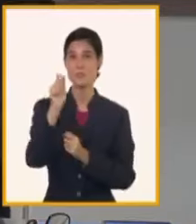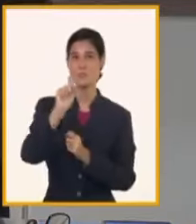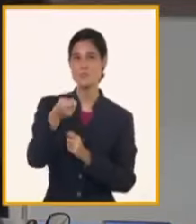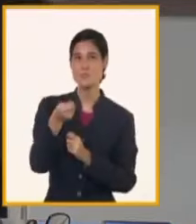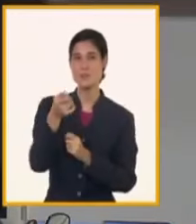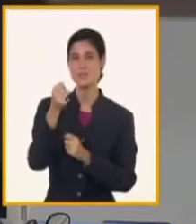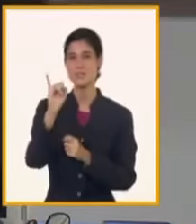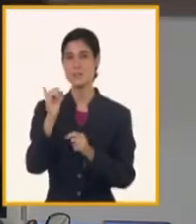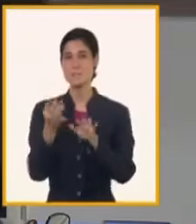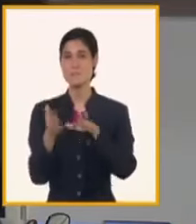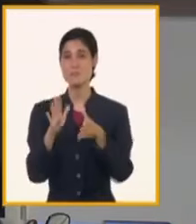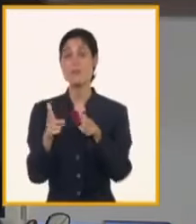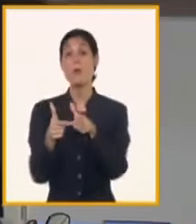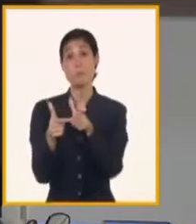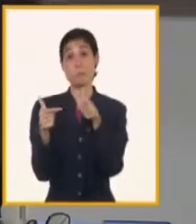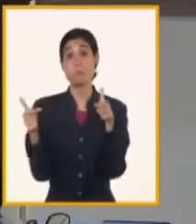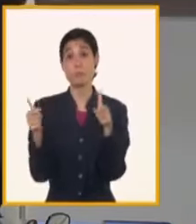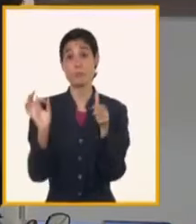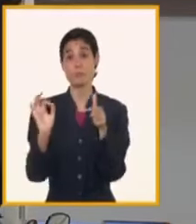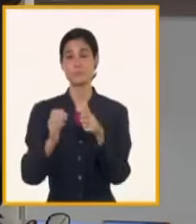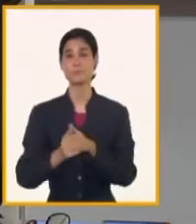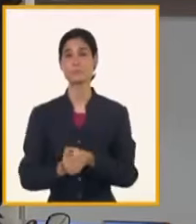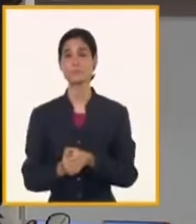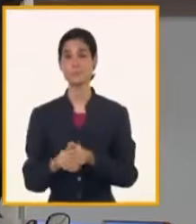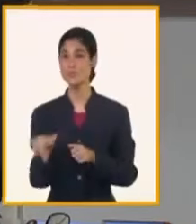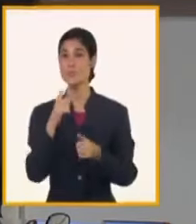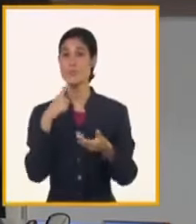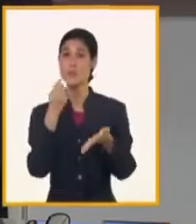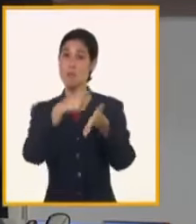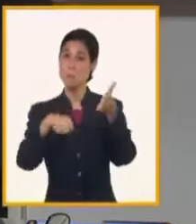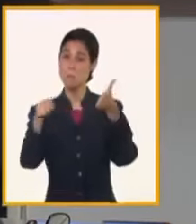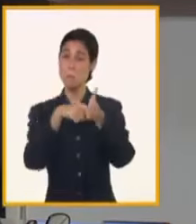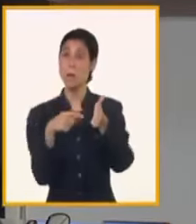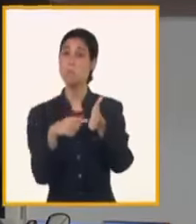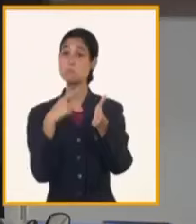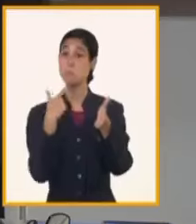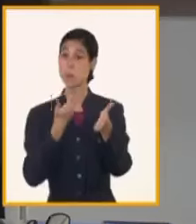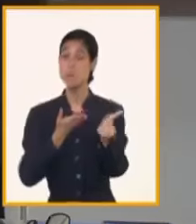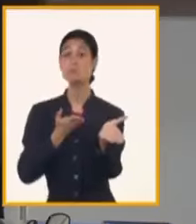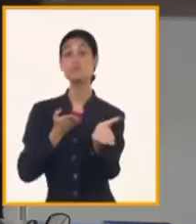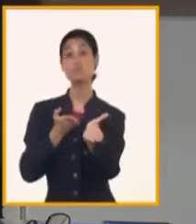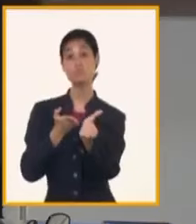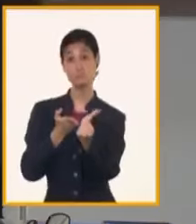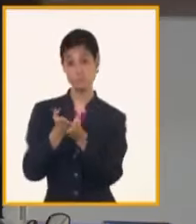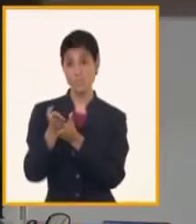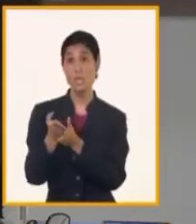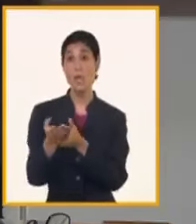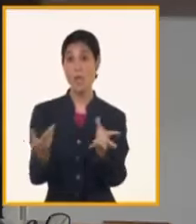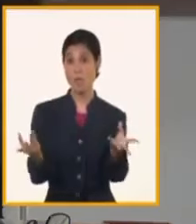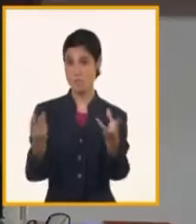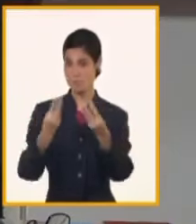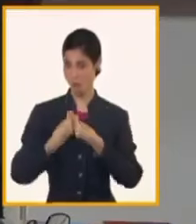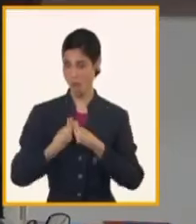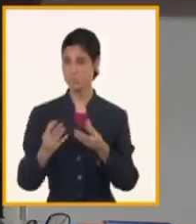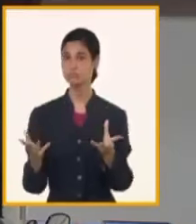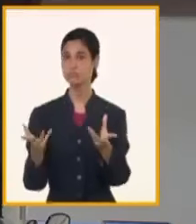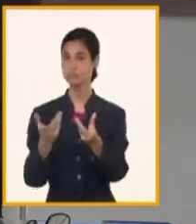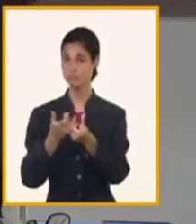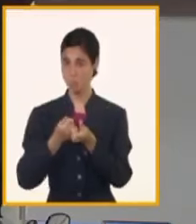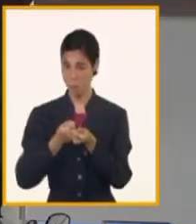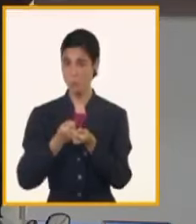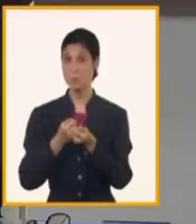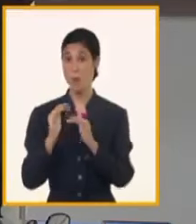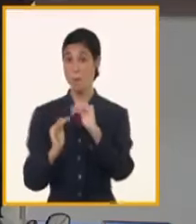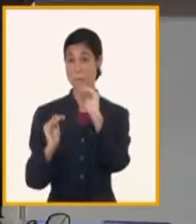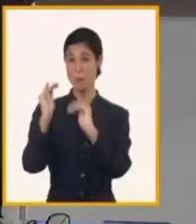esas que crecieron de todas maneras hay un crecimiento mayor es decir una entrega mayor que la del periodo que la del periodo anterior